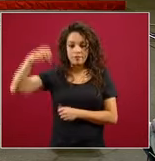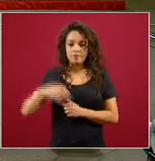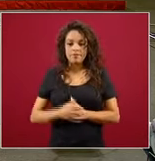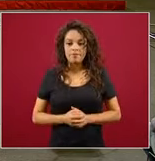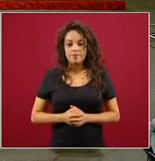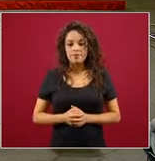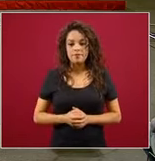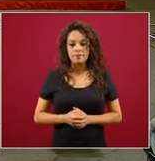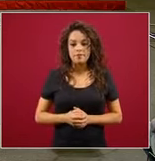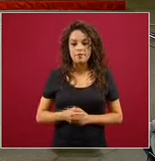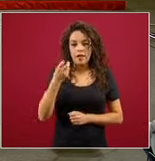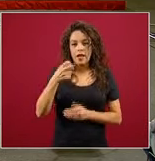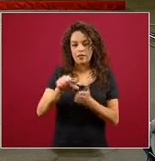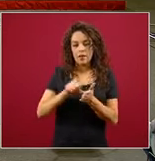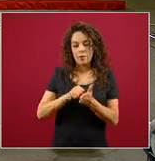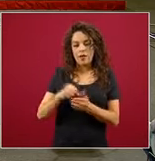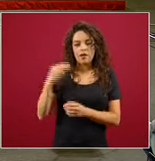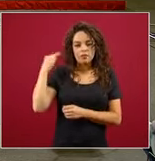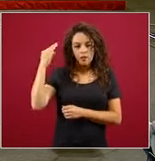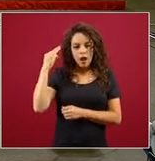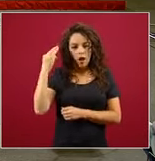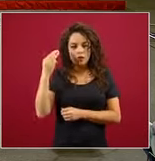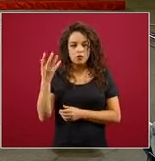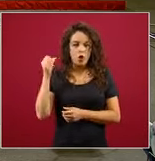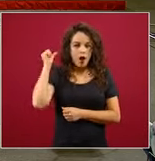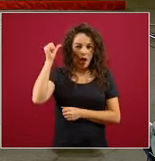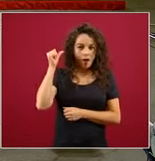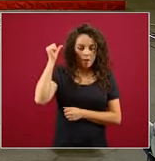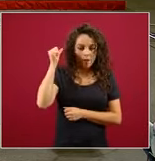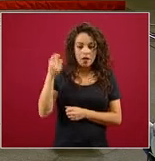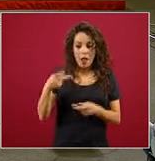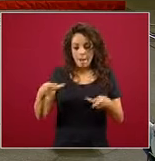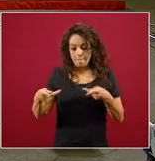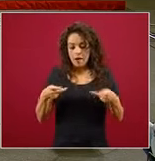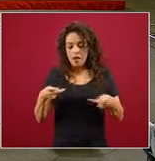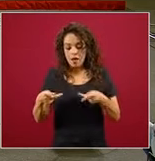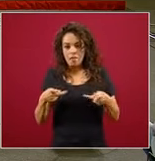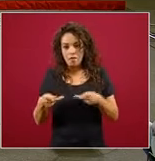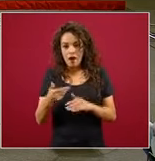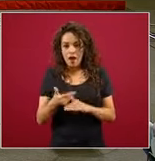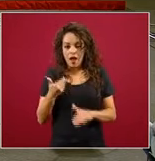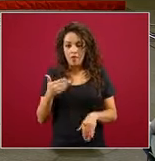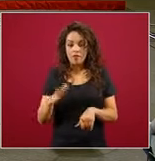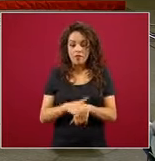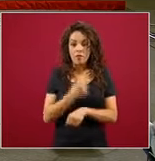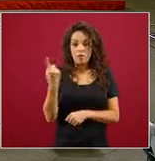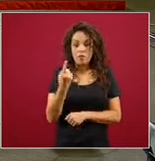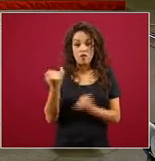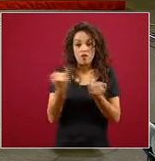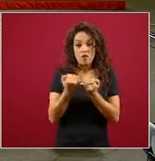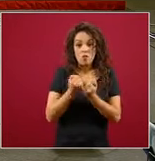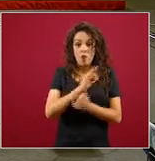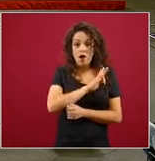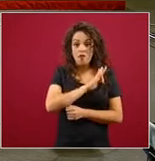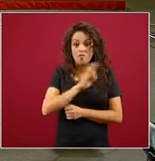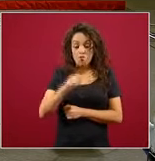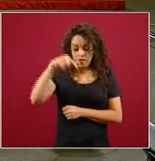tarea de prepararnos, anticipando que algo semejante pudiera suceder en nuestro país.